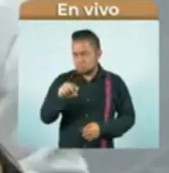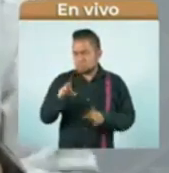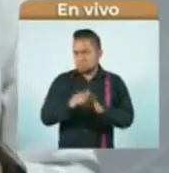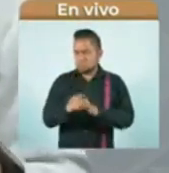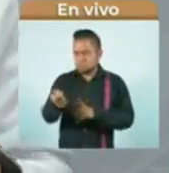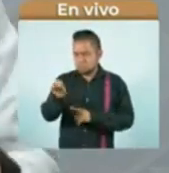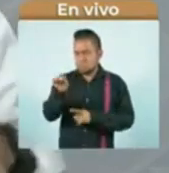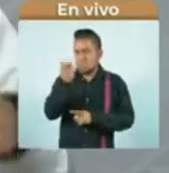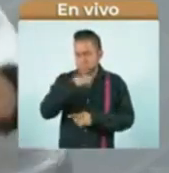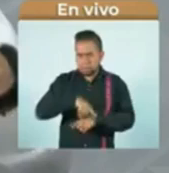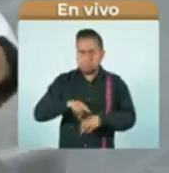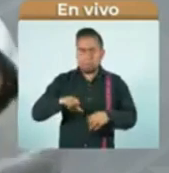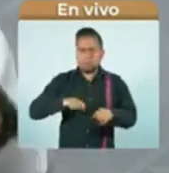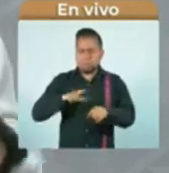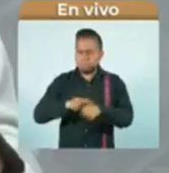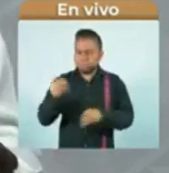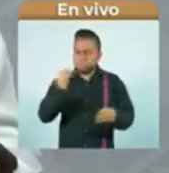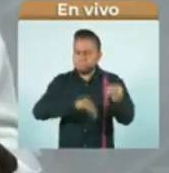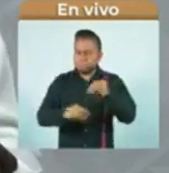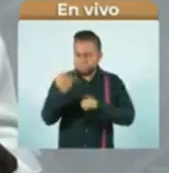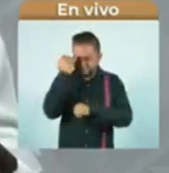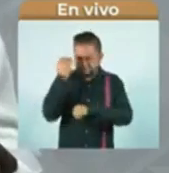palabras, ni al gobernador, de que